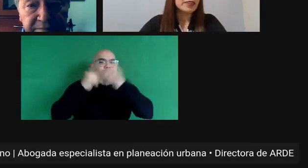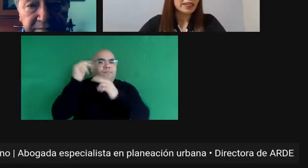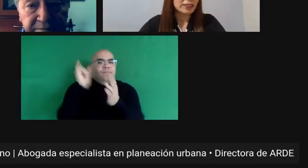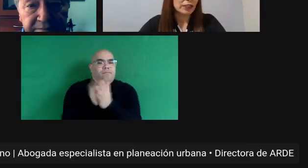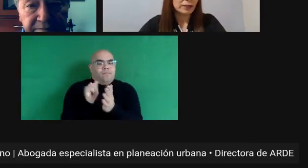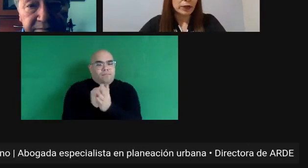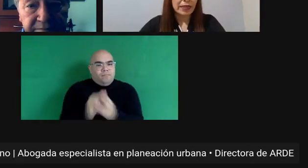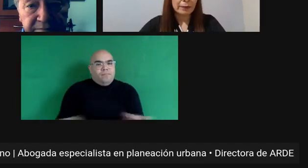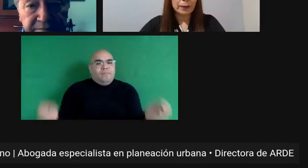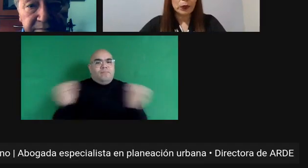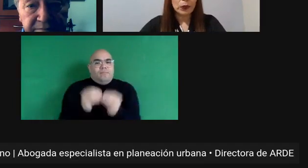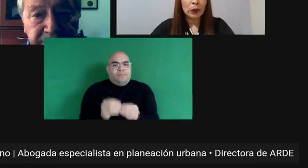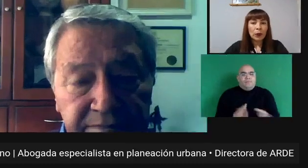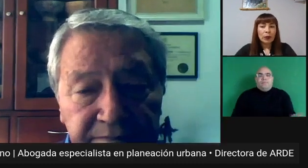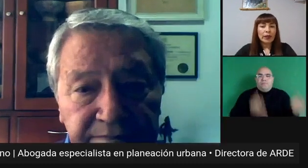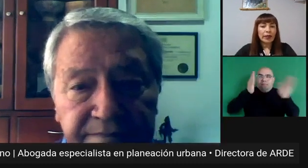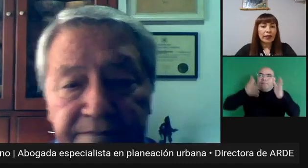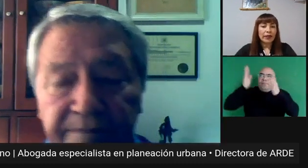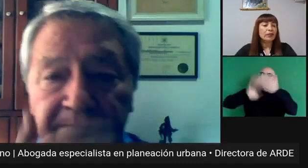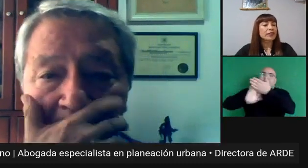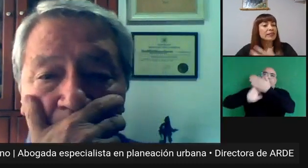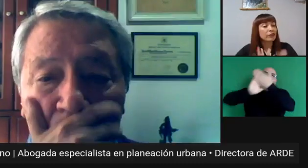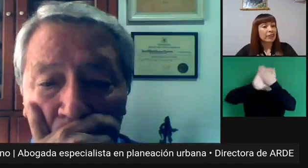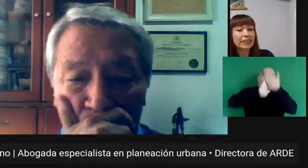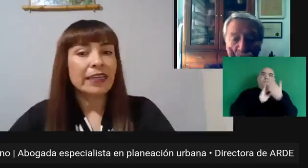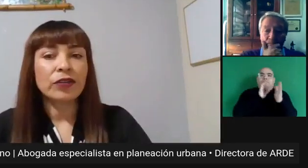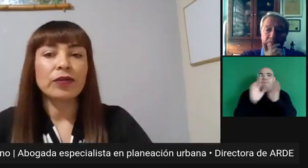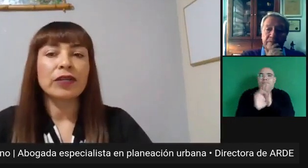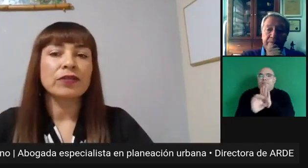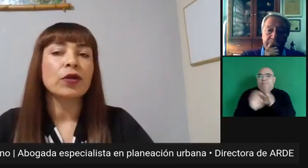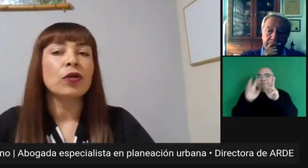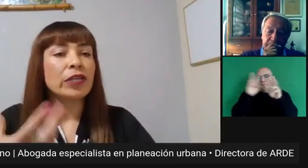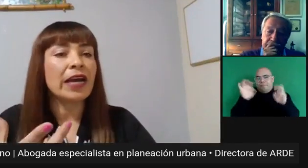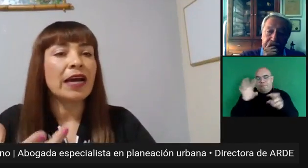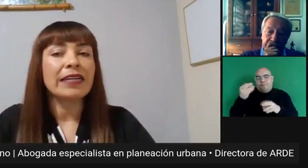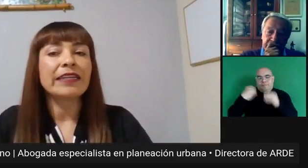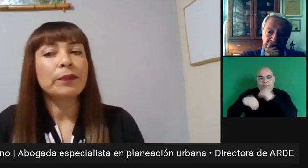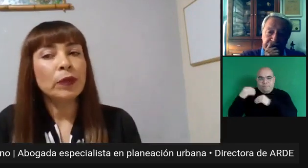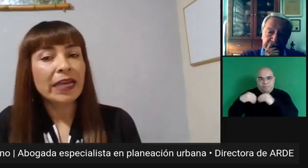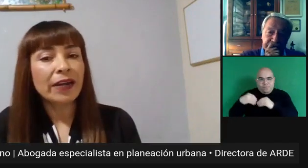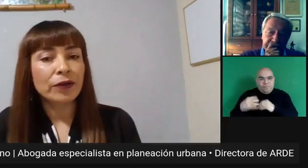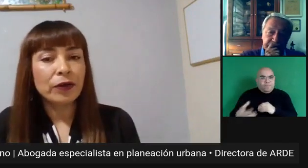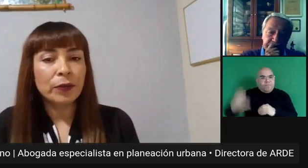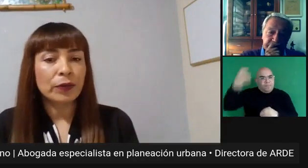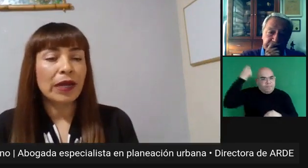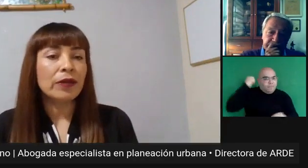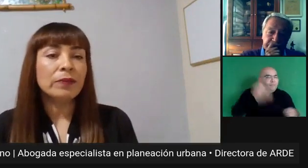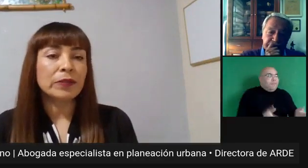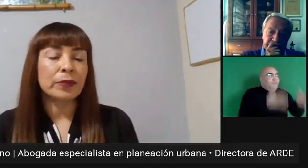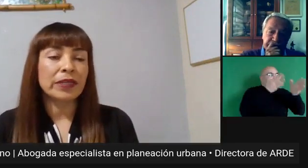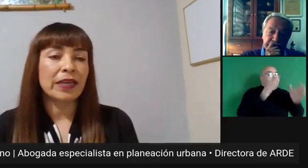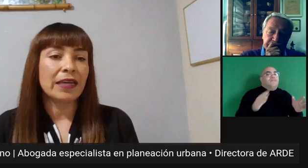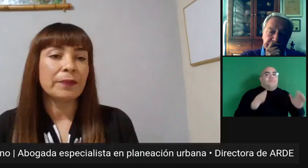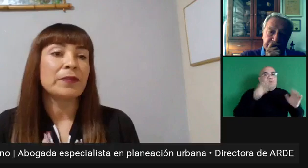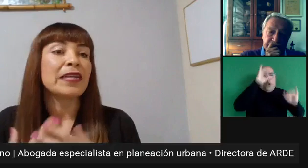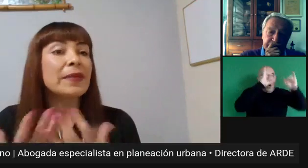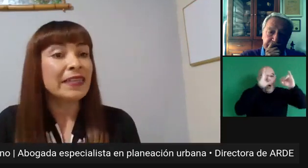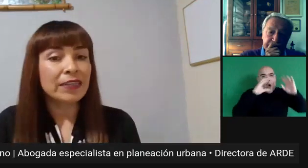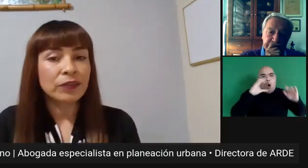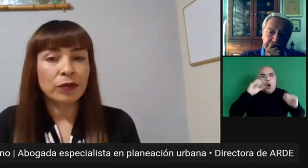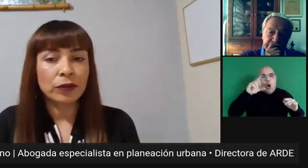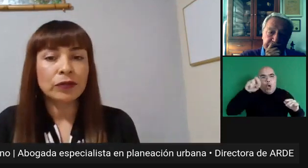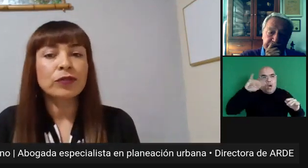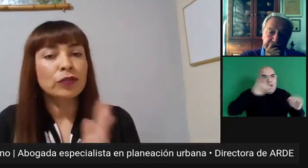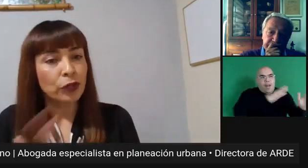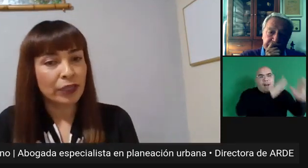de edificaciones, por ejemplo, en los estilos arquitectónicos colonial y republicano, ¿no? Por un lado, pues porque en primera